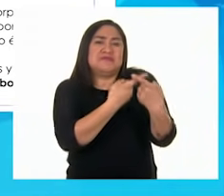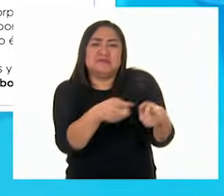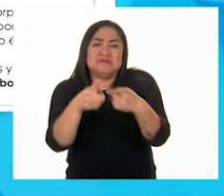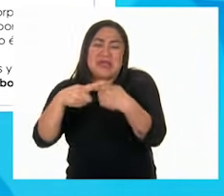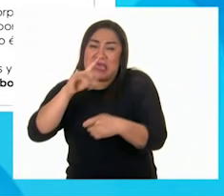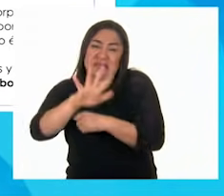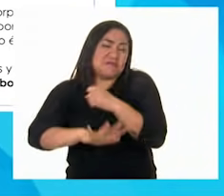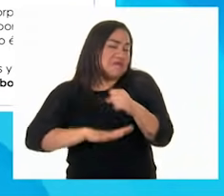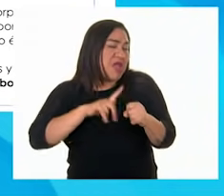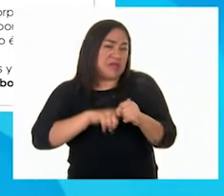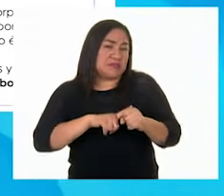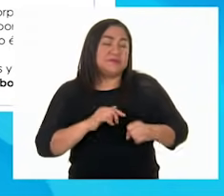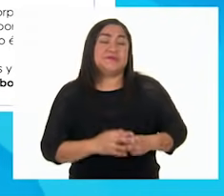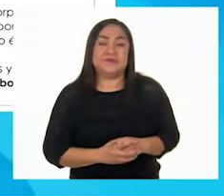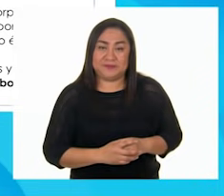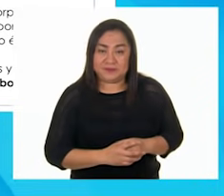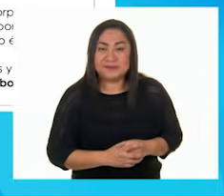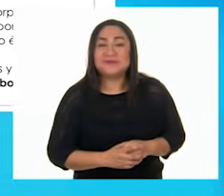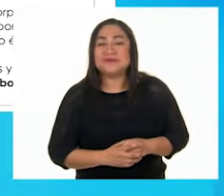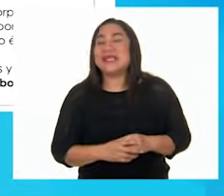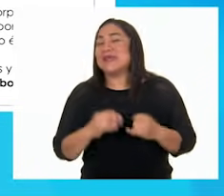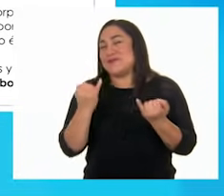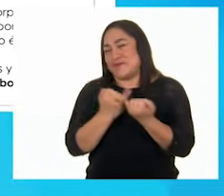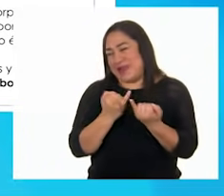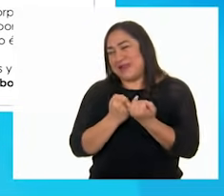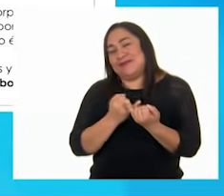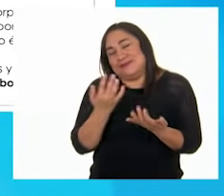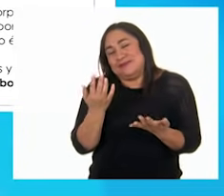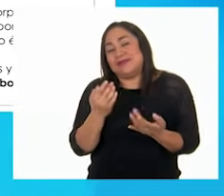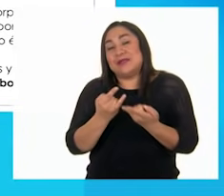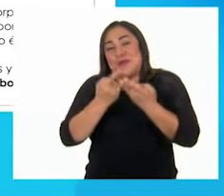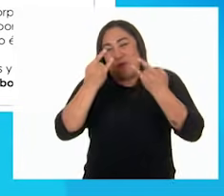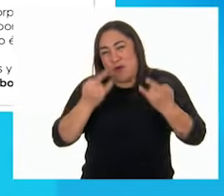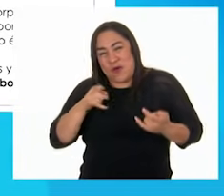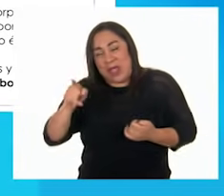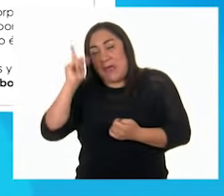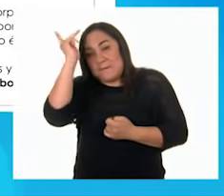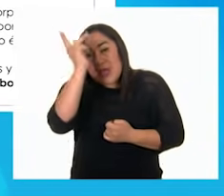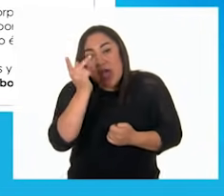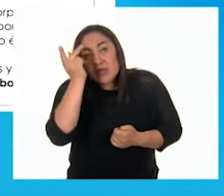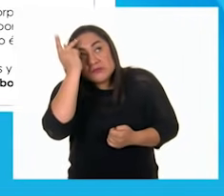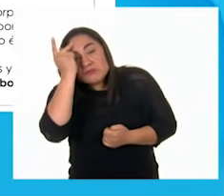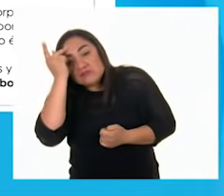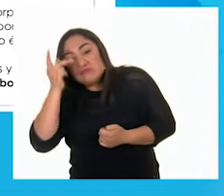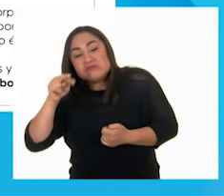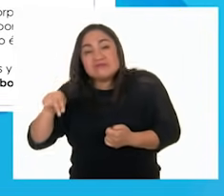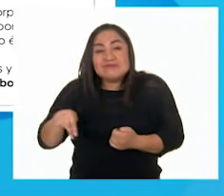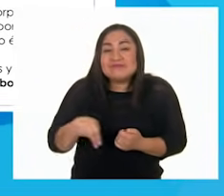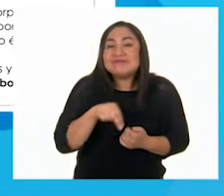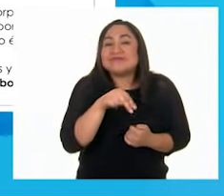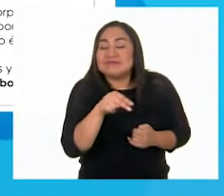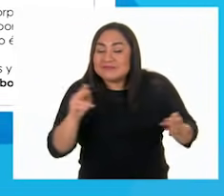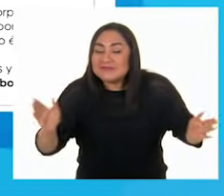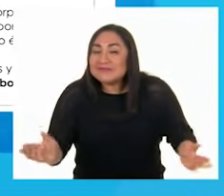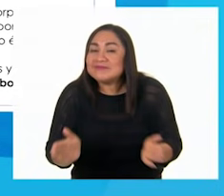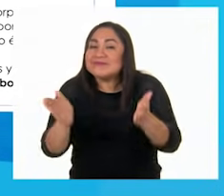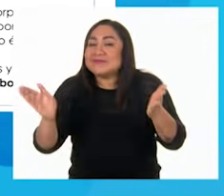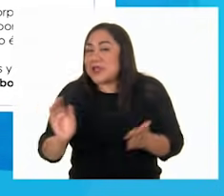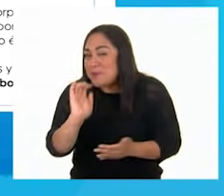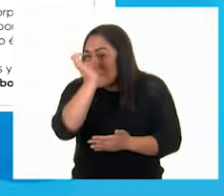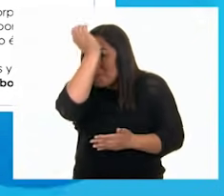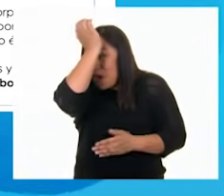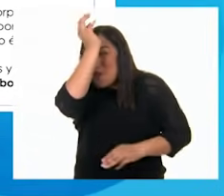animales. Obviamente, como el pastor sale al bosque, al monte,